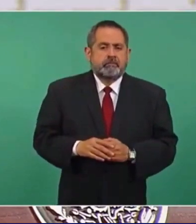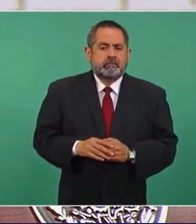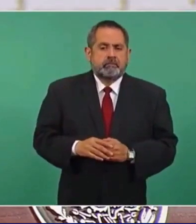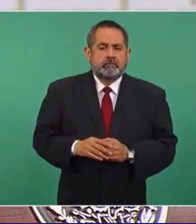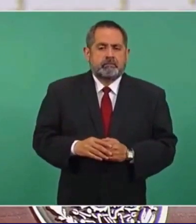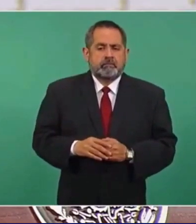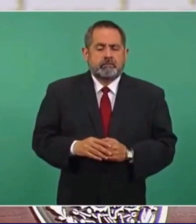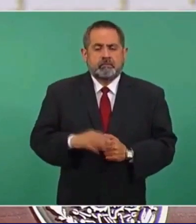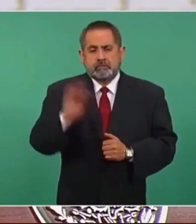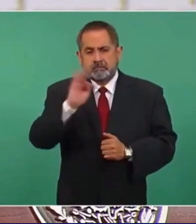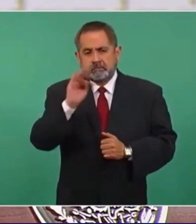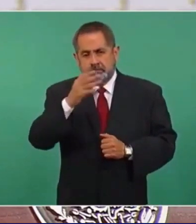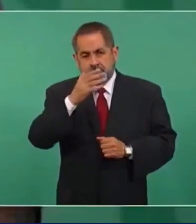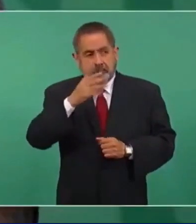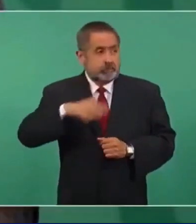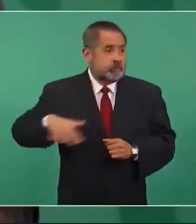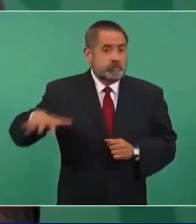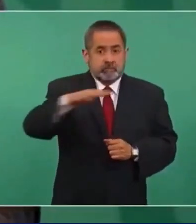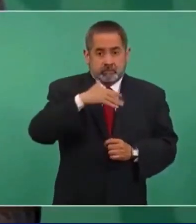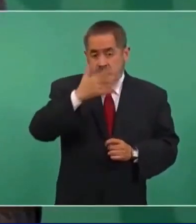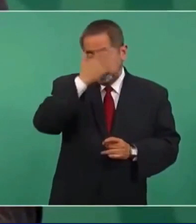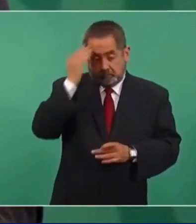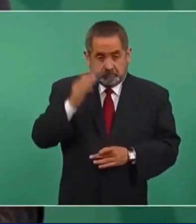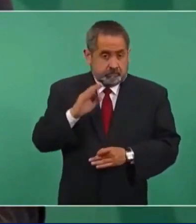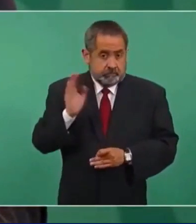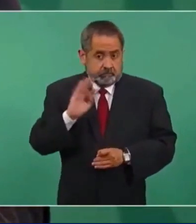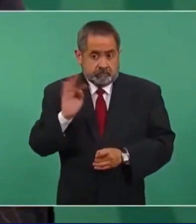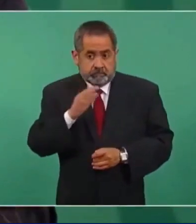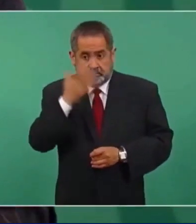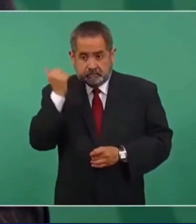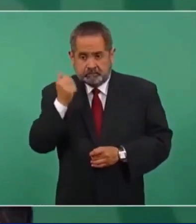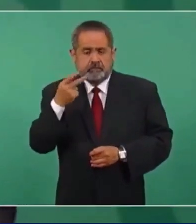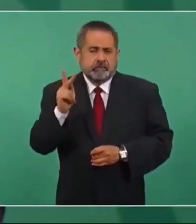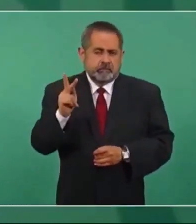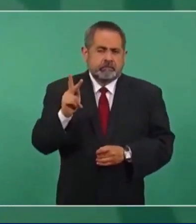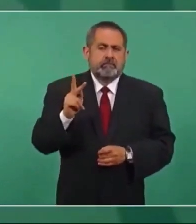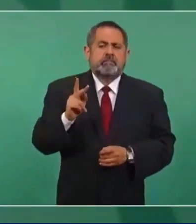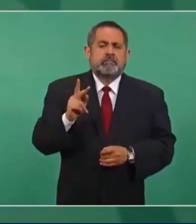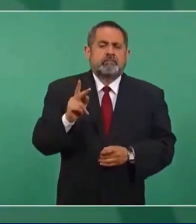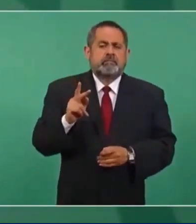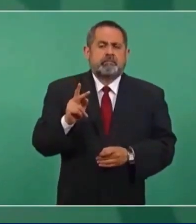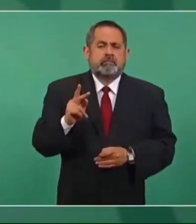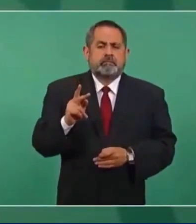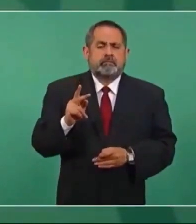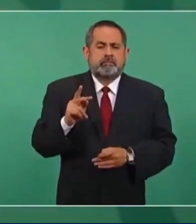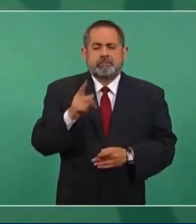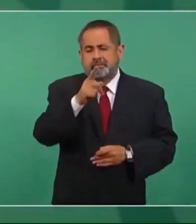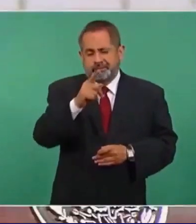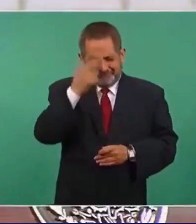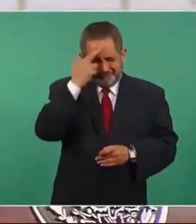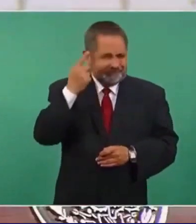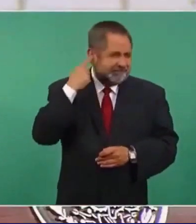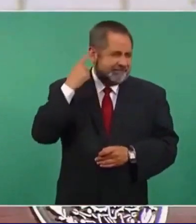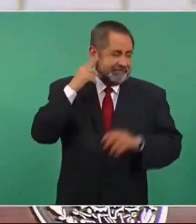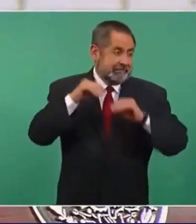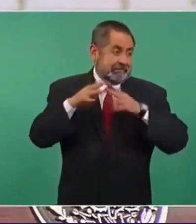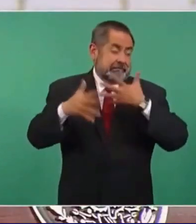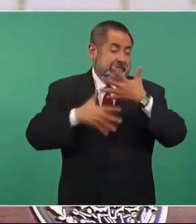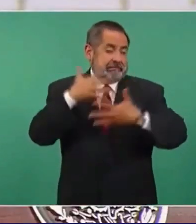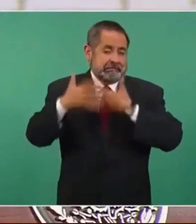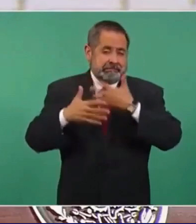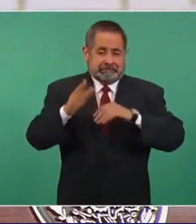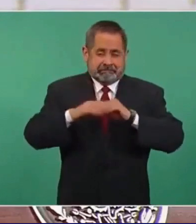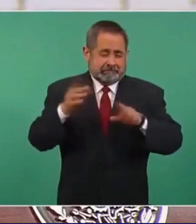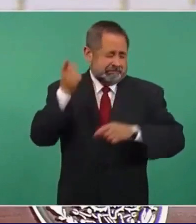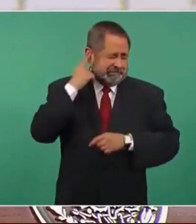no se ha enterado toda la gente, pero uno de los escándalos